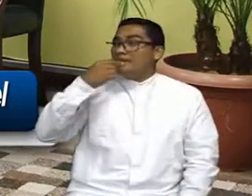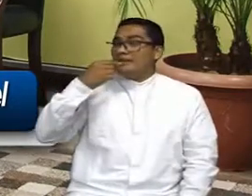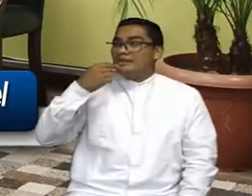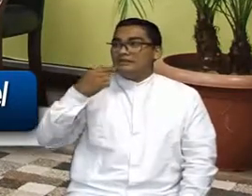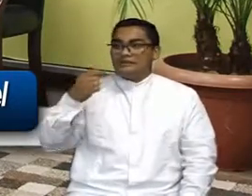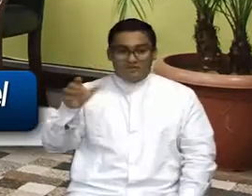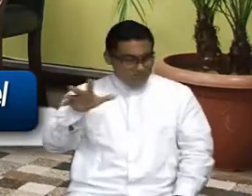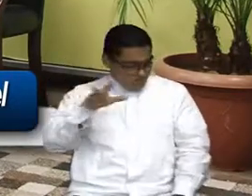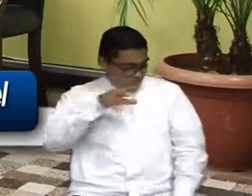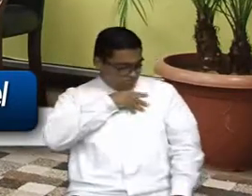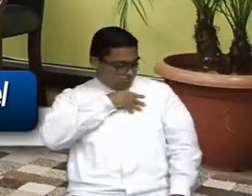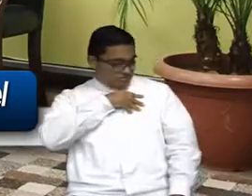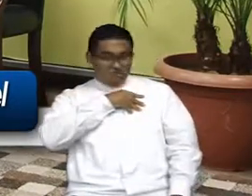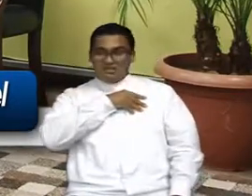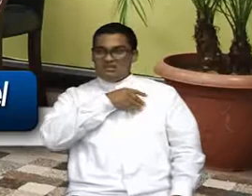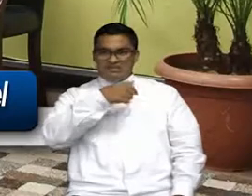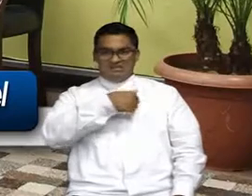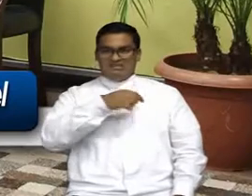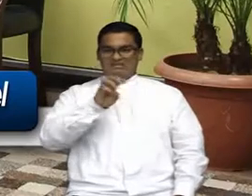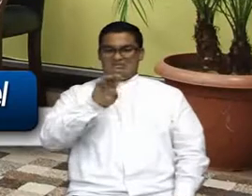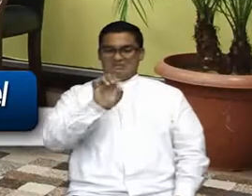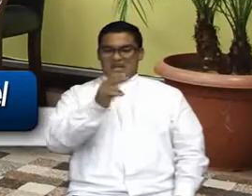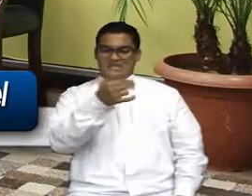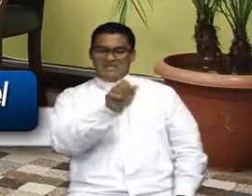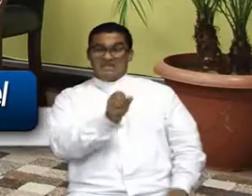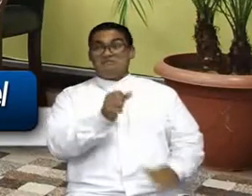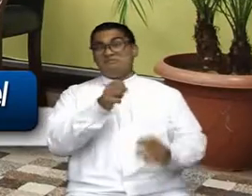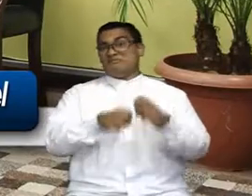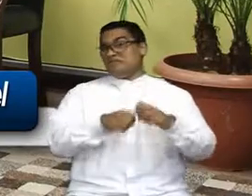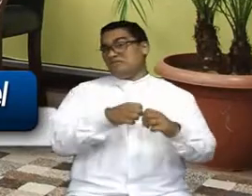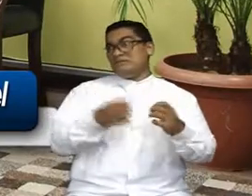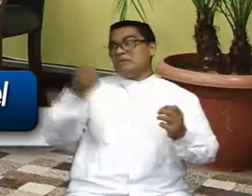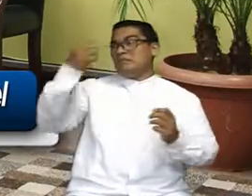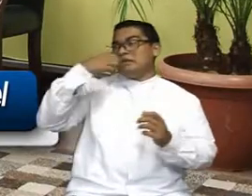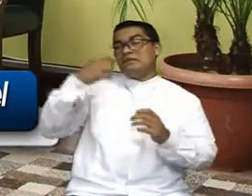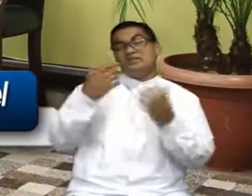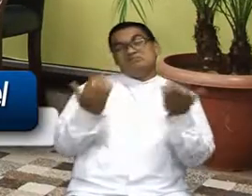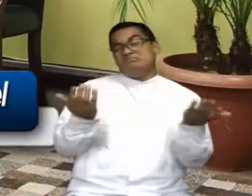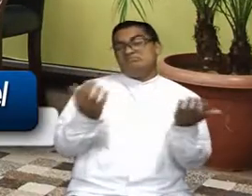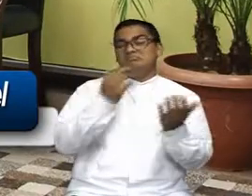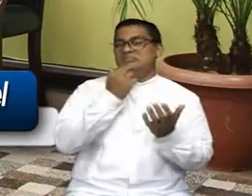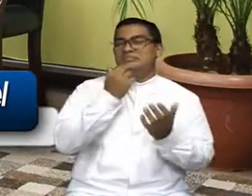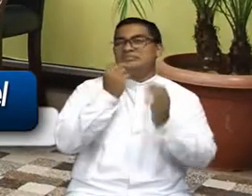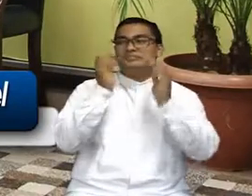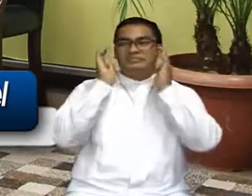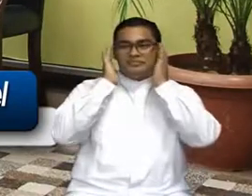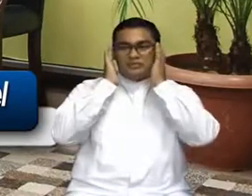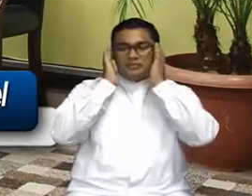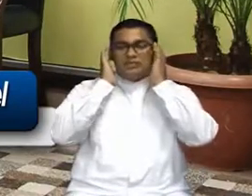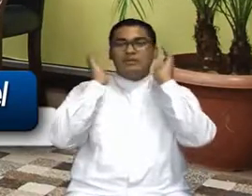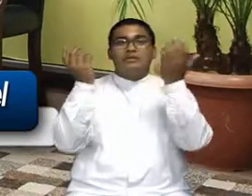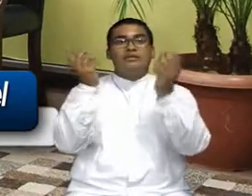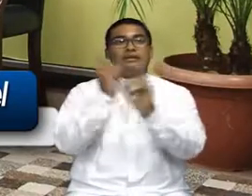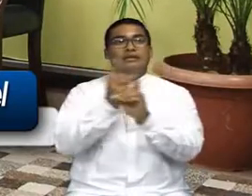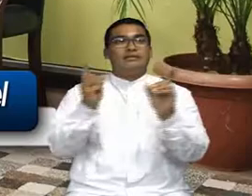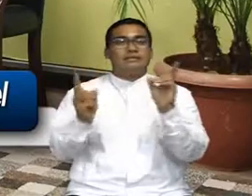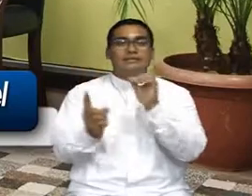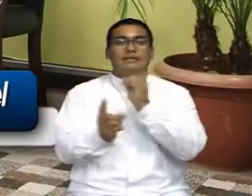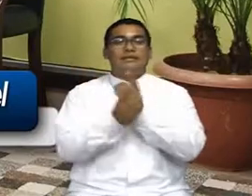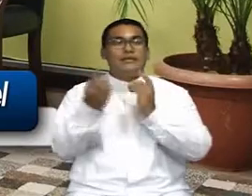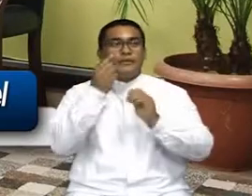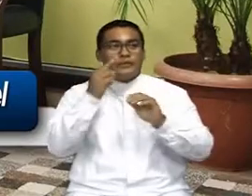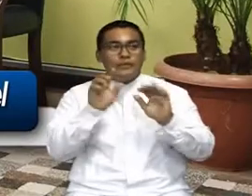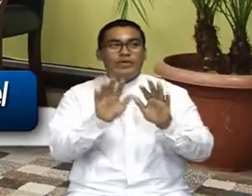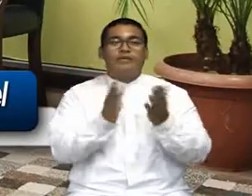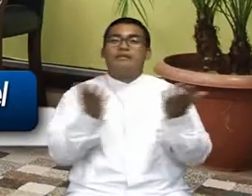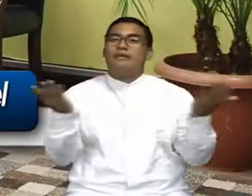una reacción adversa a algún medicamento que está tomando el paciente. O sea, tiene que ser bastante uno sigiloso en cómo va a